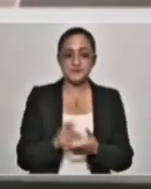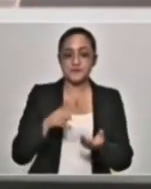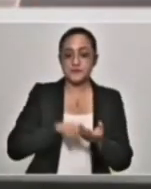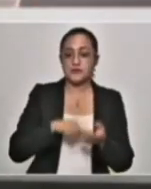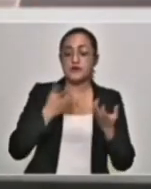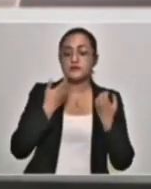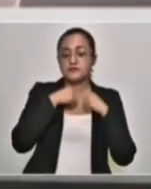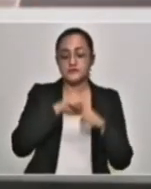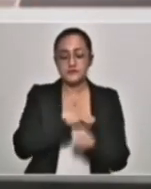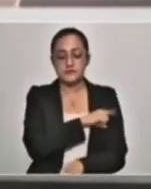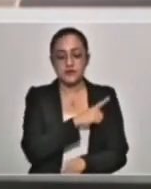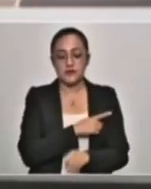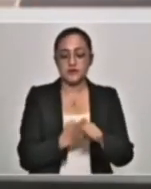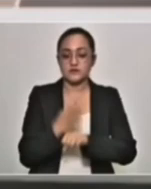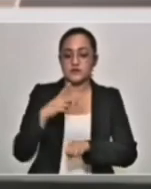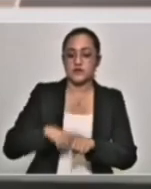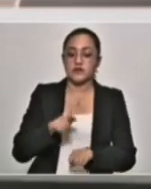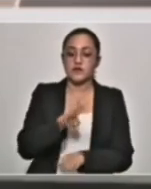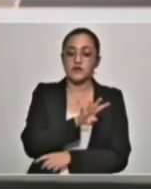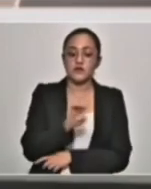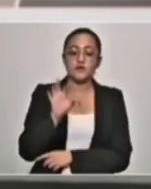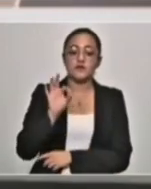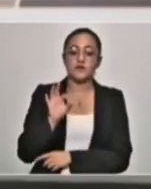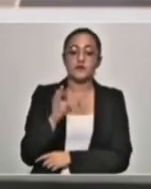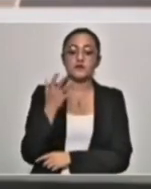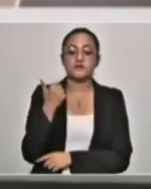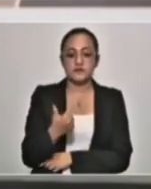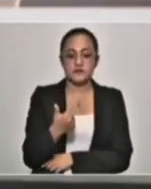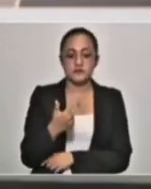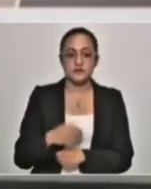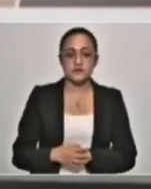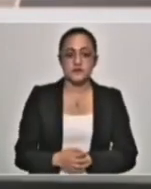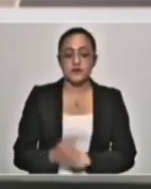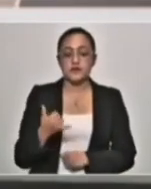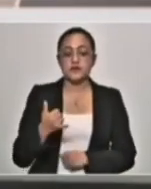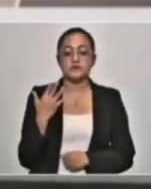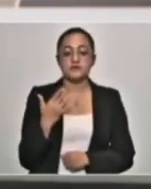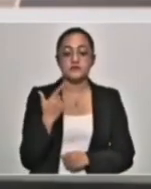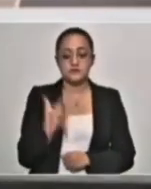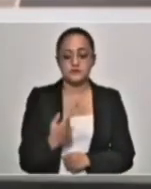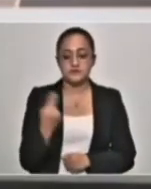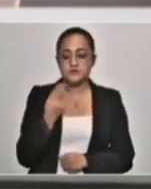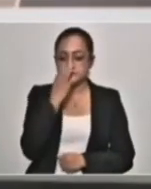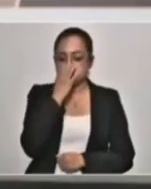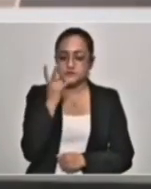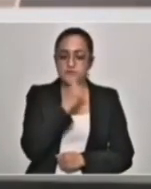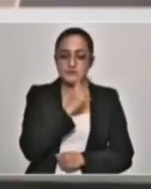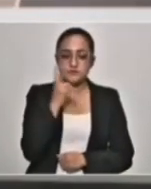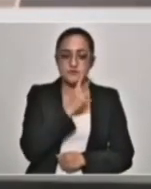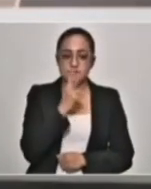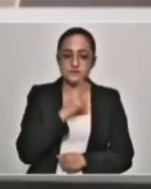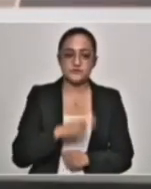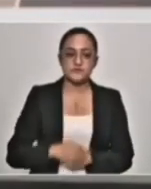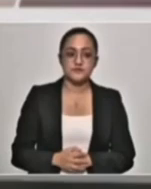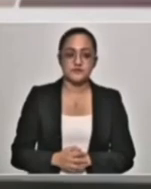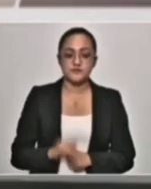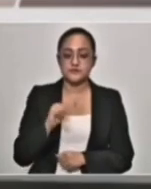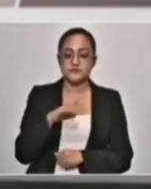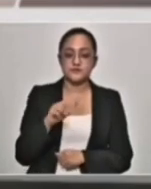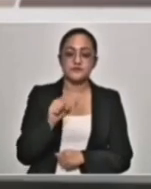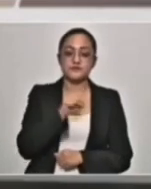red hospitalaria de los servicios de salud, 446 y 57 de ellos que requieren de ventilación asistida,